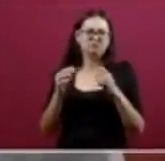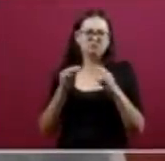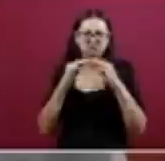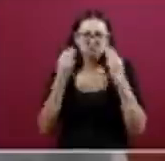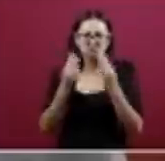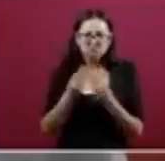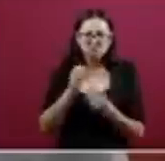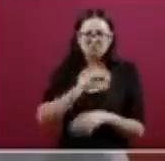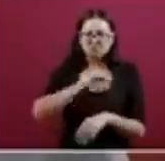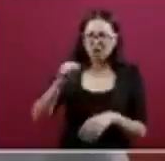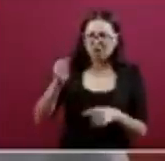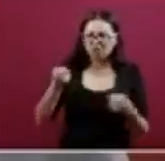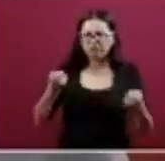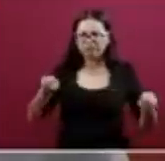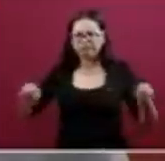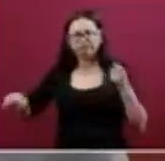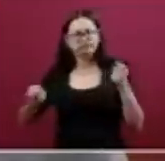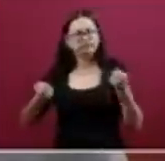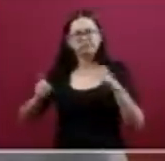ilícita,